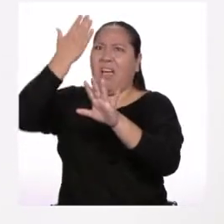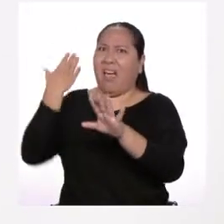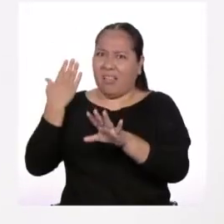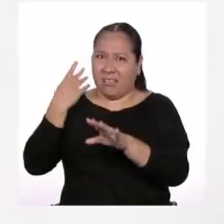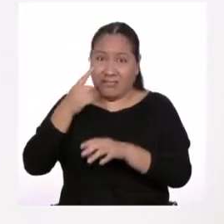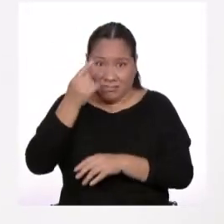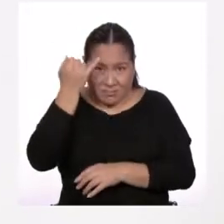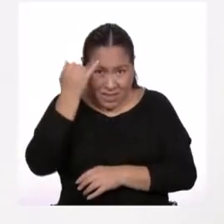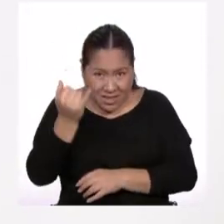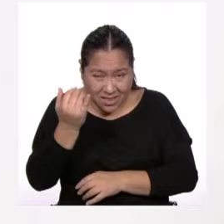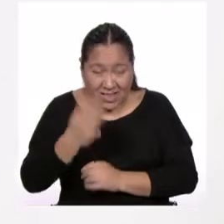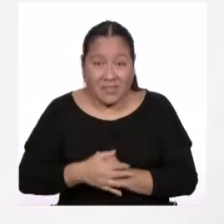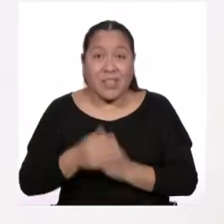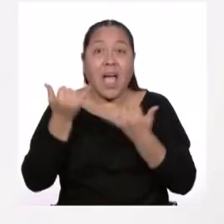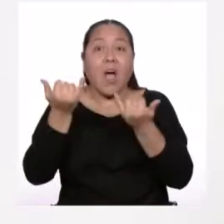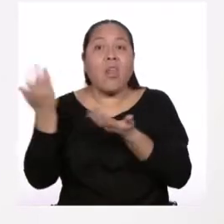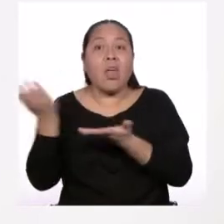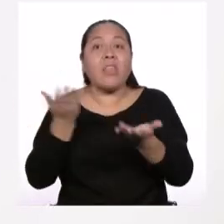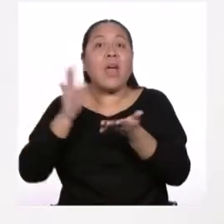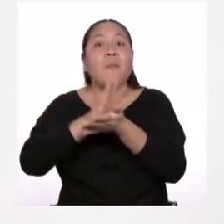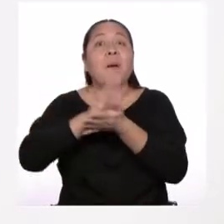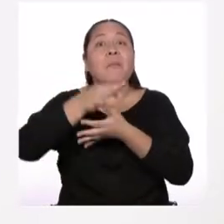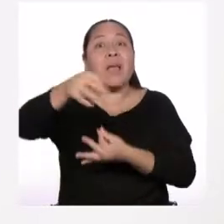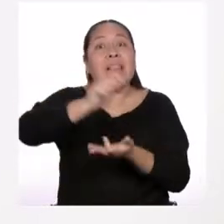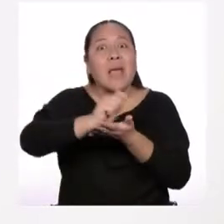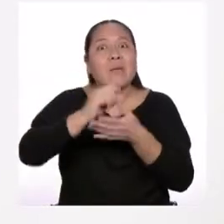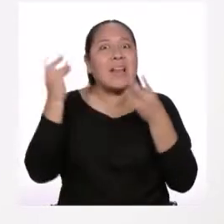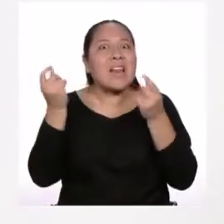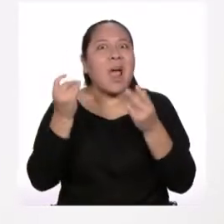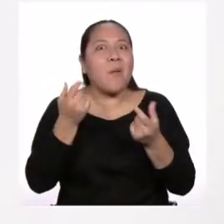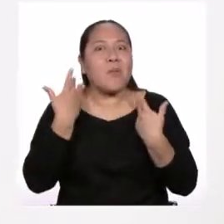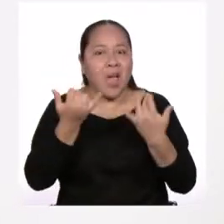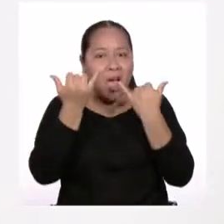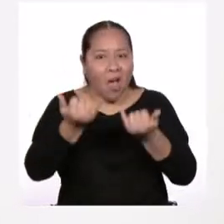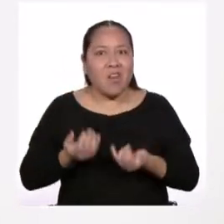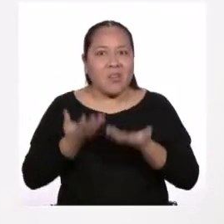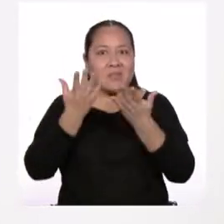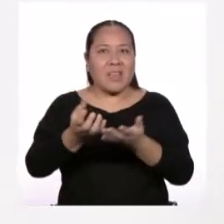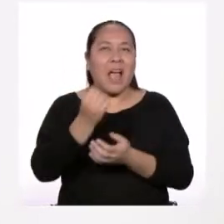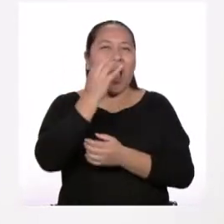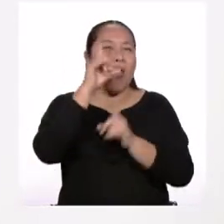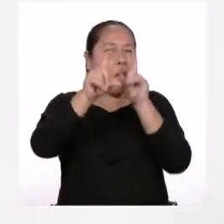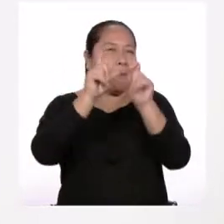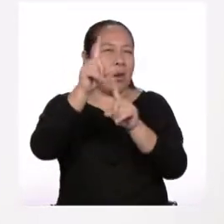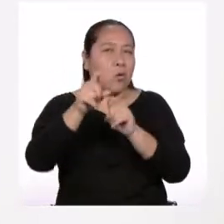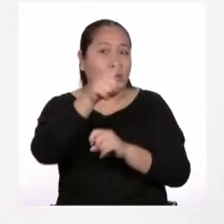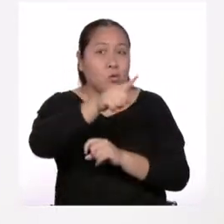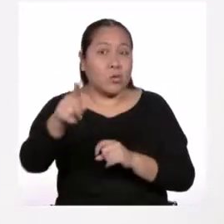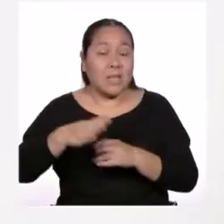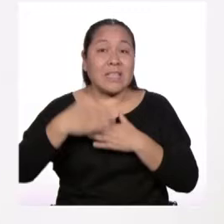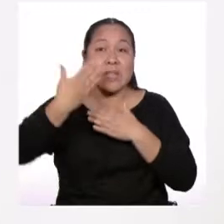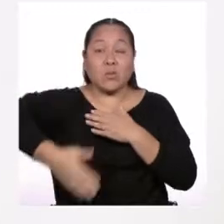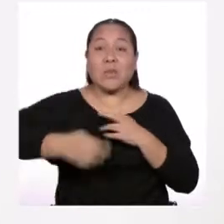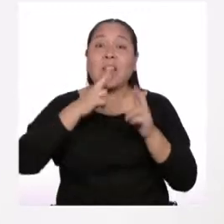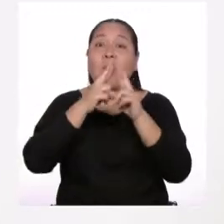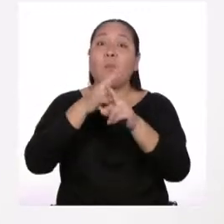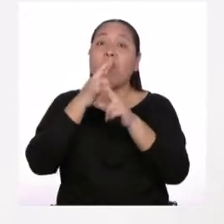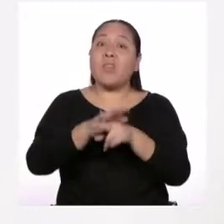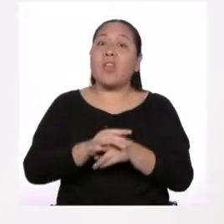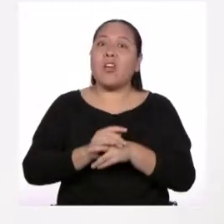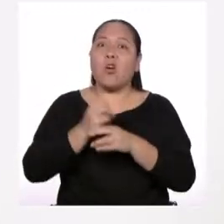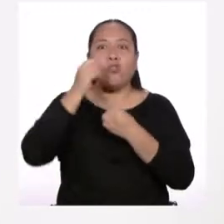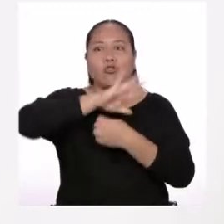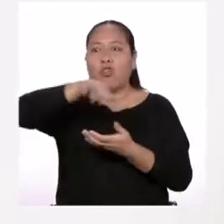traer lápiz y papel para tomar nota. ¡Vamos, apúrense! Ahora les voy a dejar algunas preguntas y ustedes deberán responderlas con